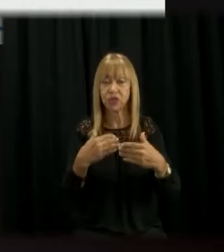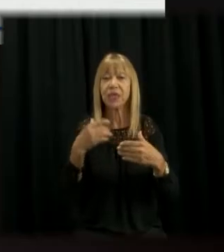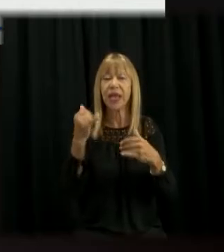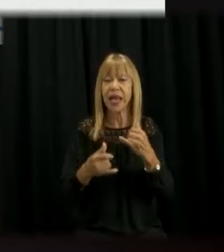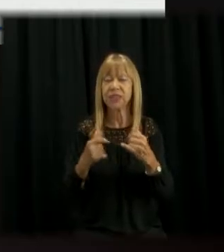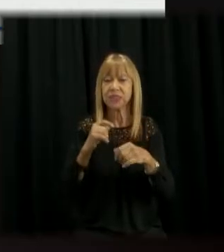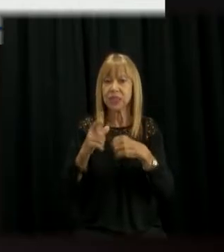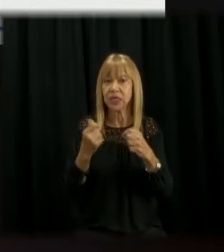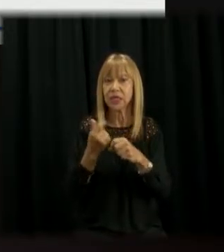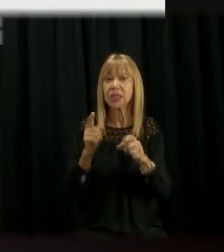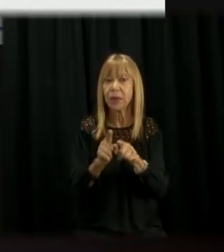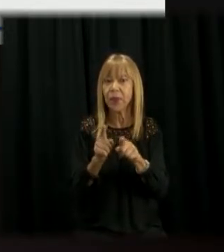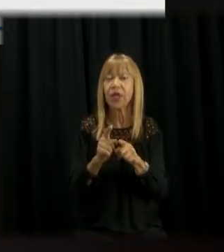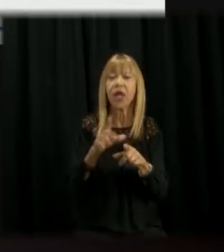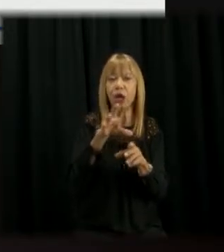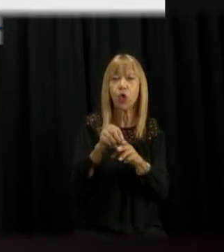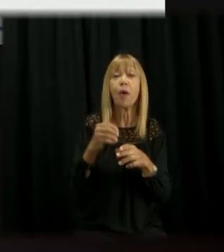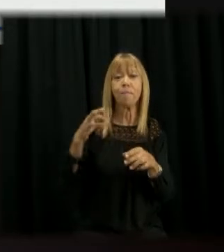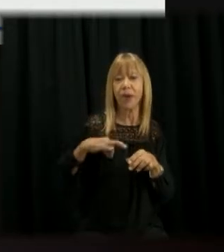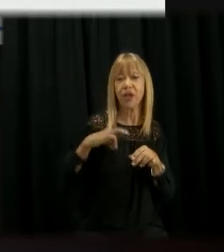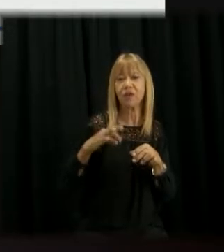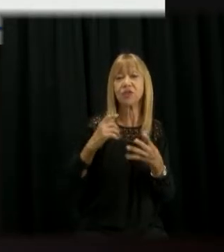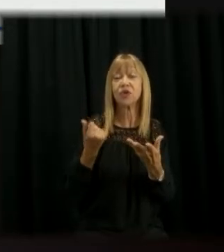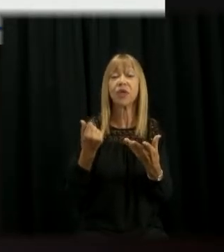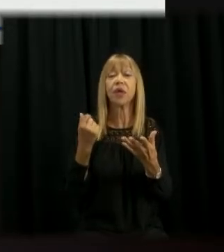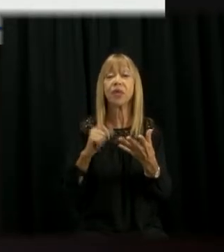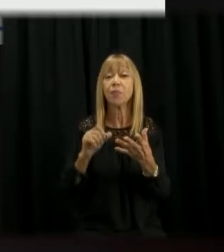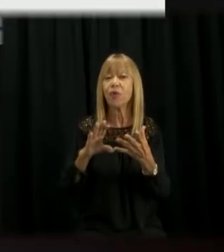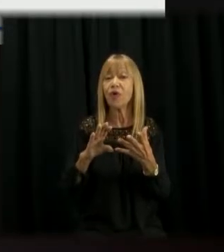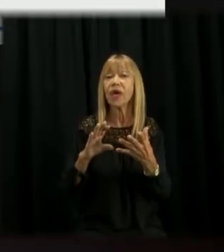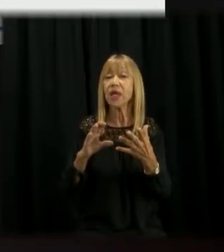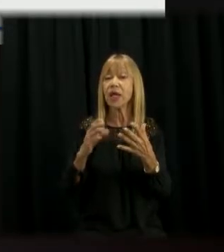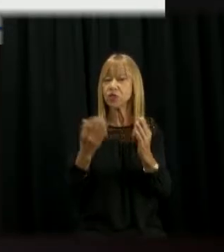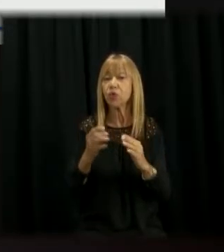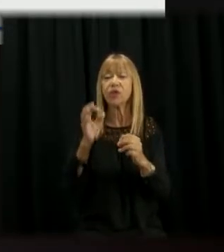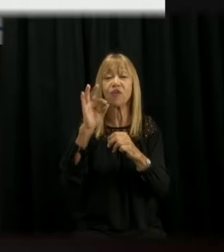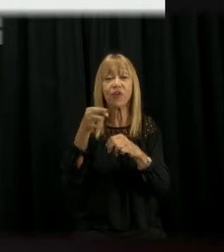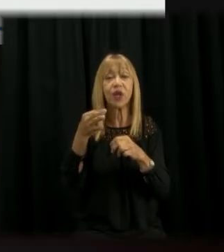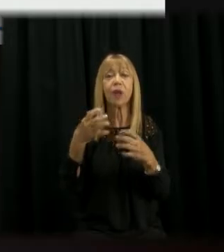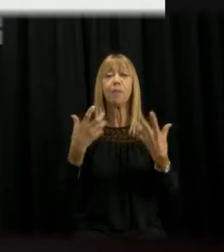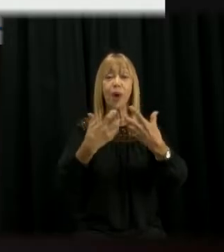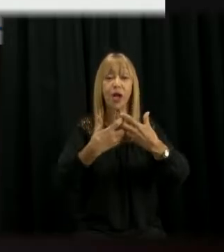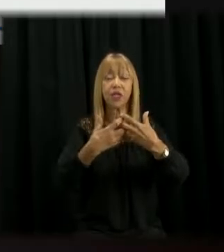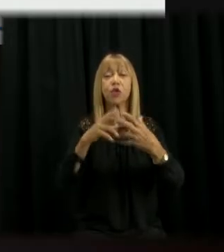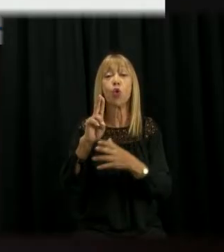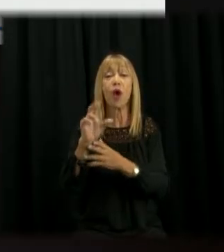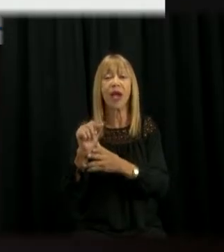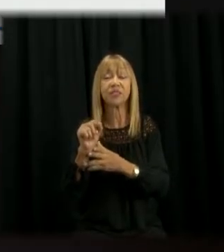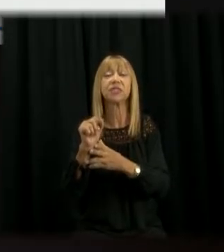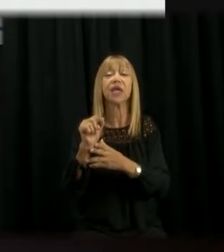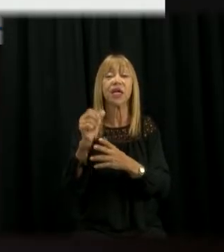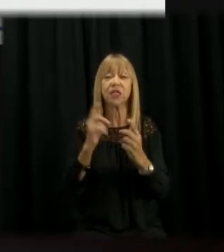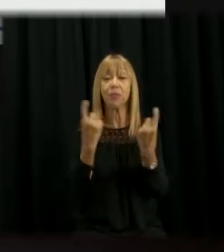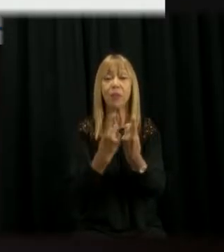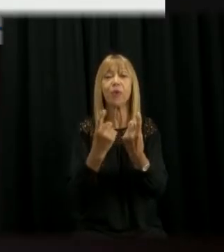Finalmente, el presupuesto año incluye también los beneficios de esa reestructuración que hemos logrado